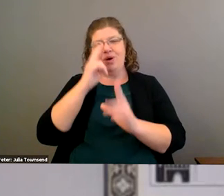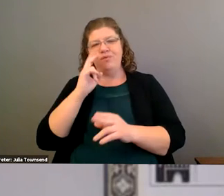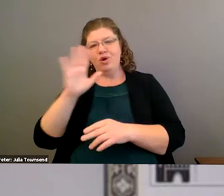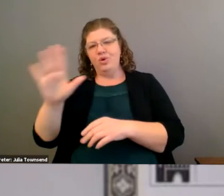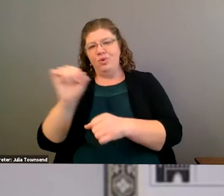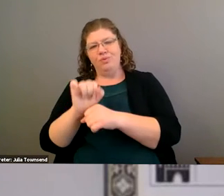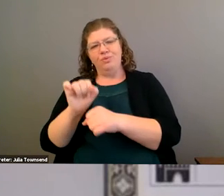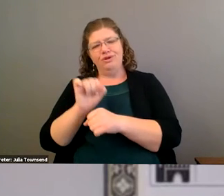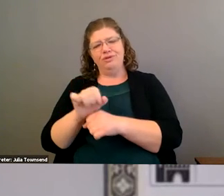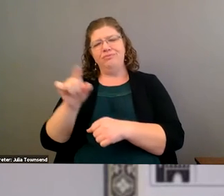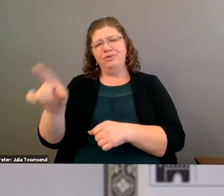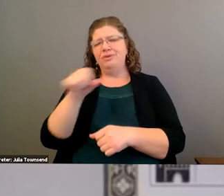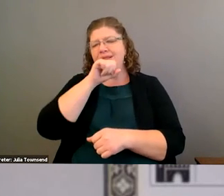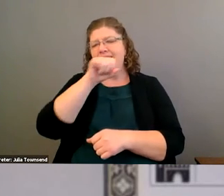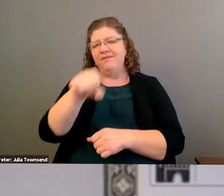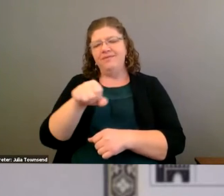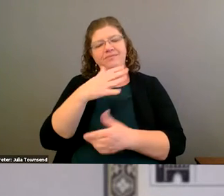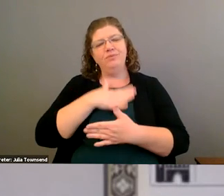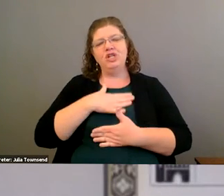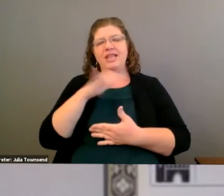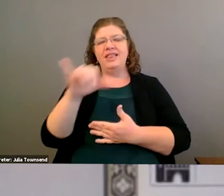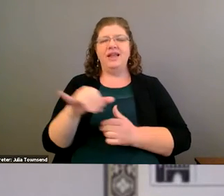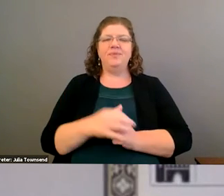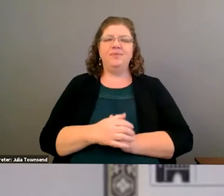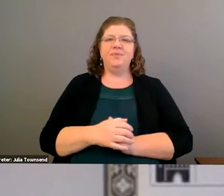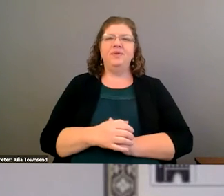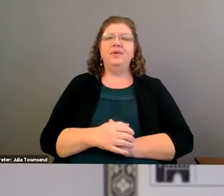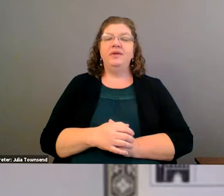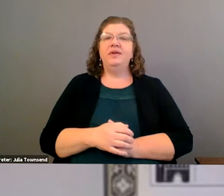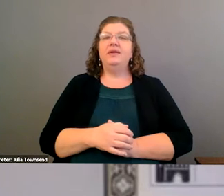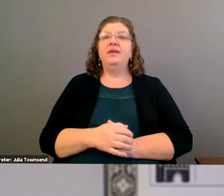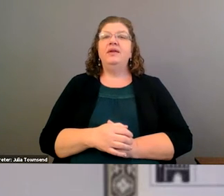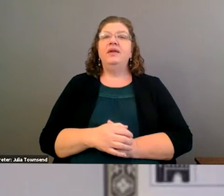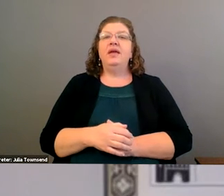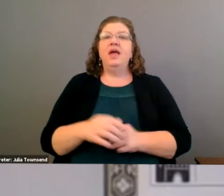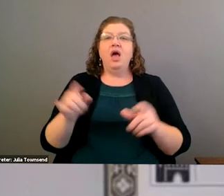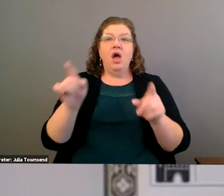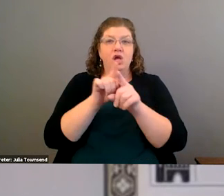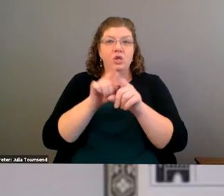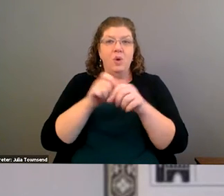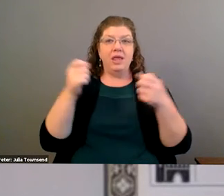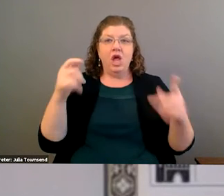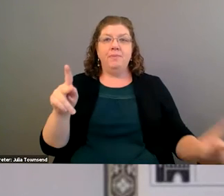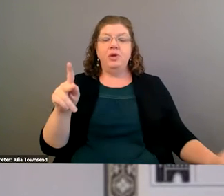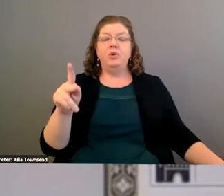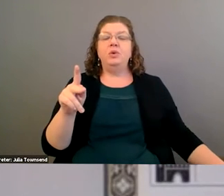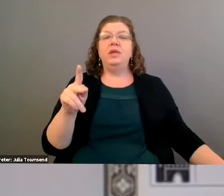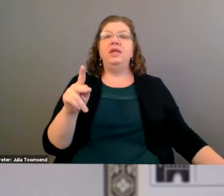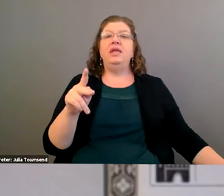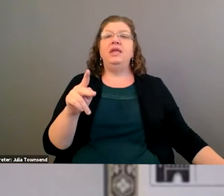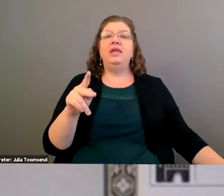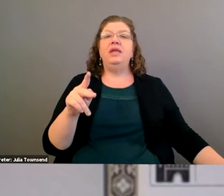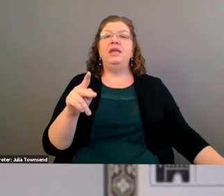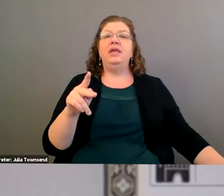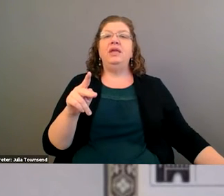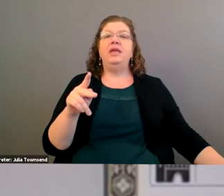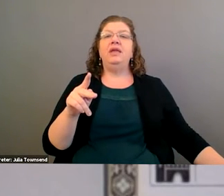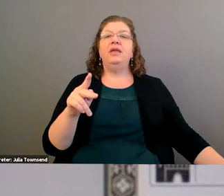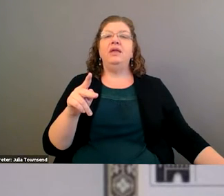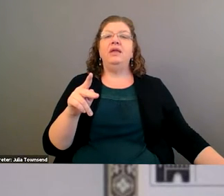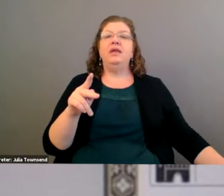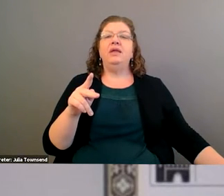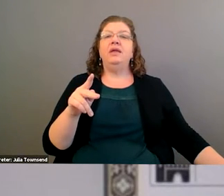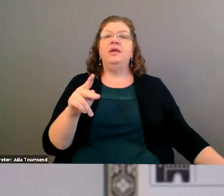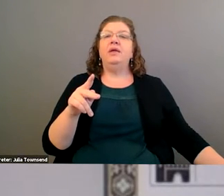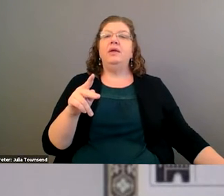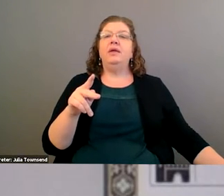fue excelente verla en acción haciendo el trabajo que usted ama. También tuve la oportunidad de ir a una sesión de